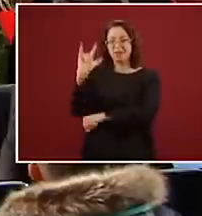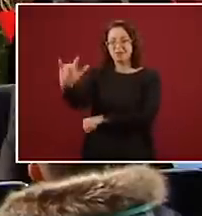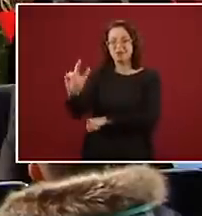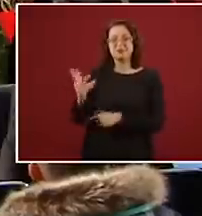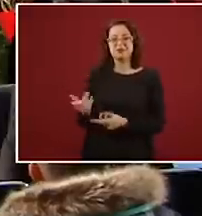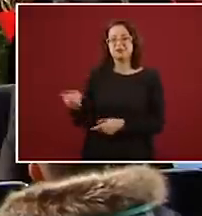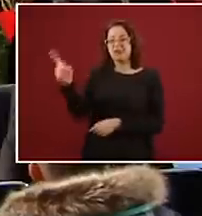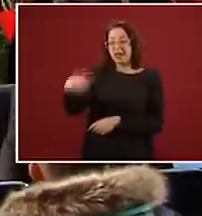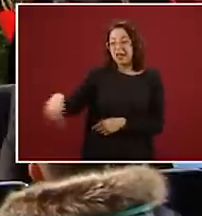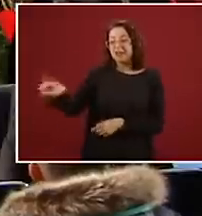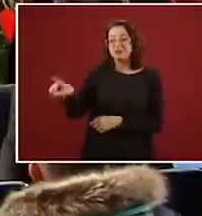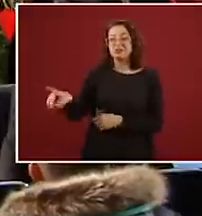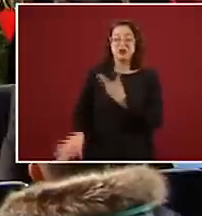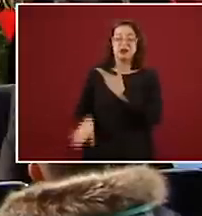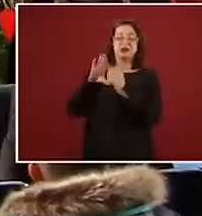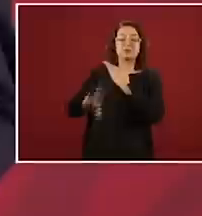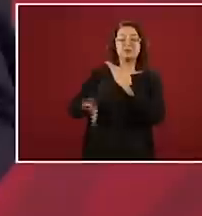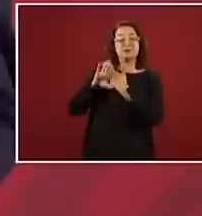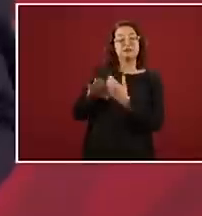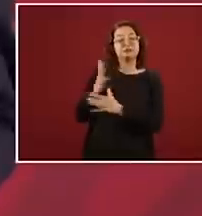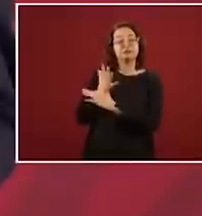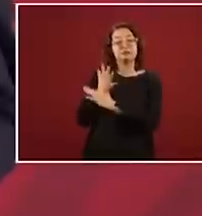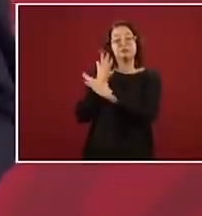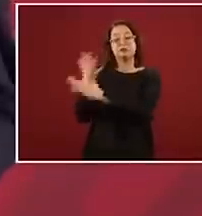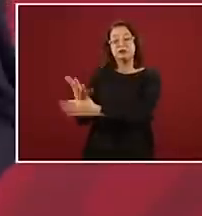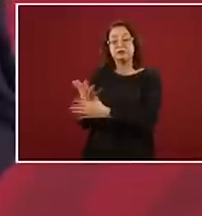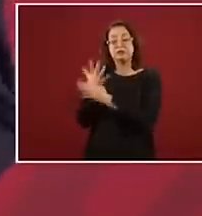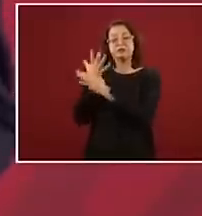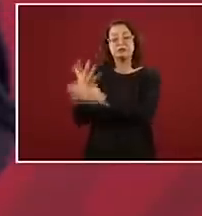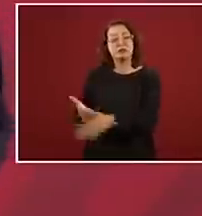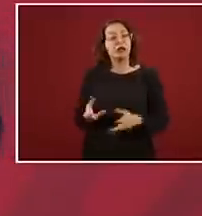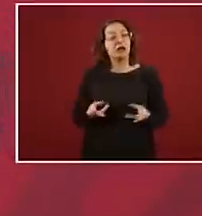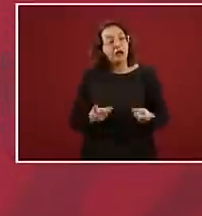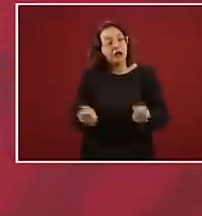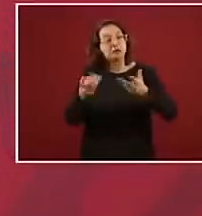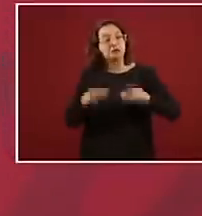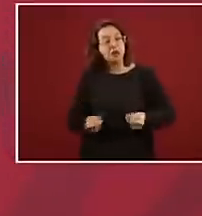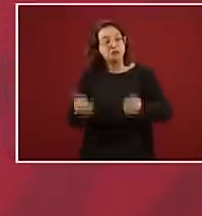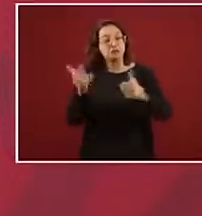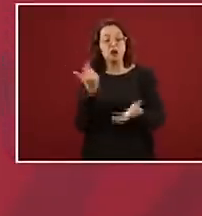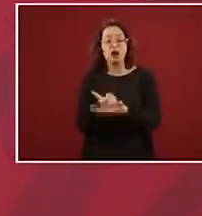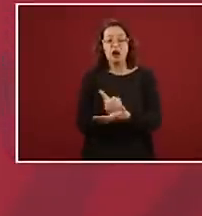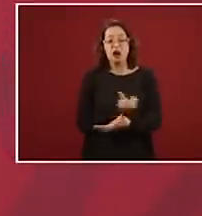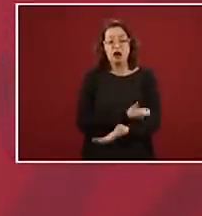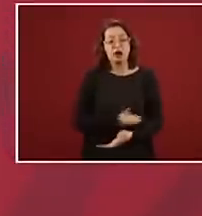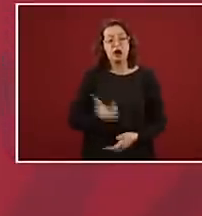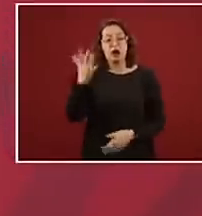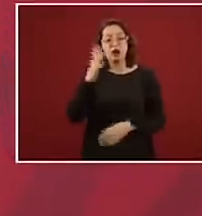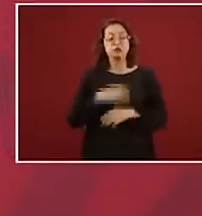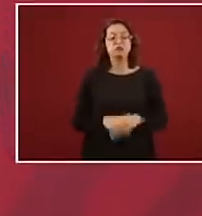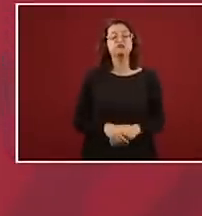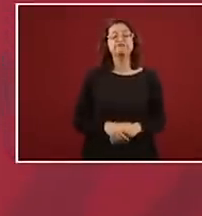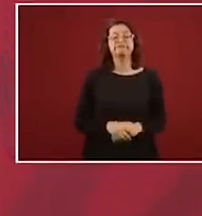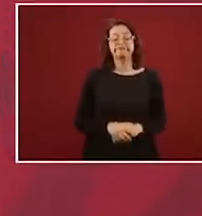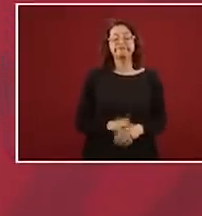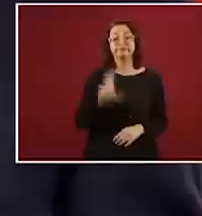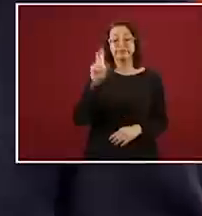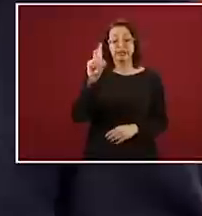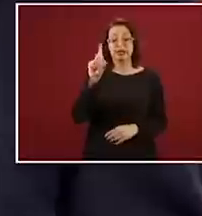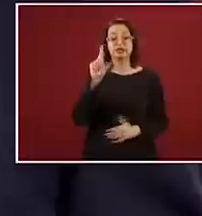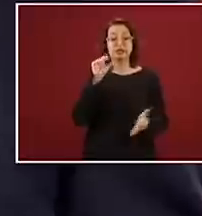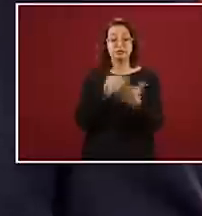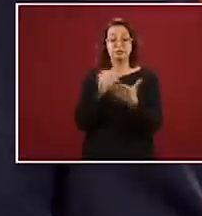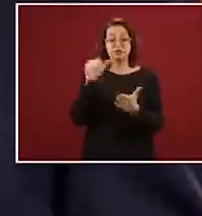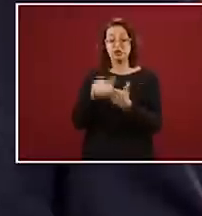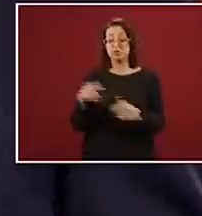hablan del costo elevadísimo, ¿no?, de llevarlo a Estados Unidos y de mantenimiento. Pues se está hablando, 30 millones es lo que ha